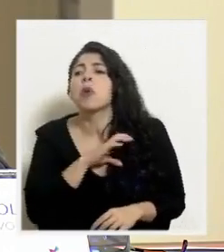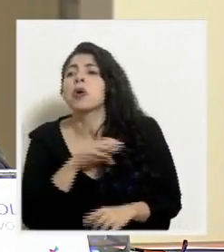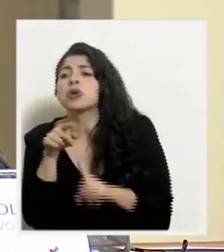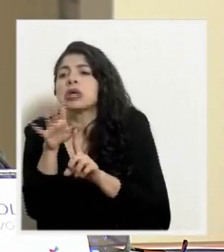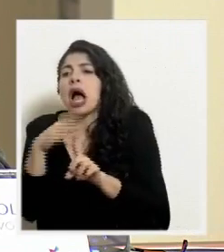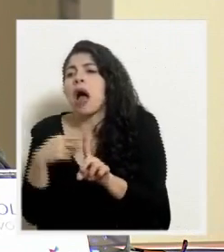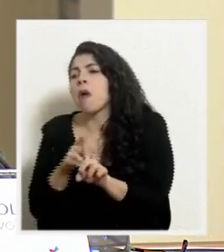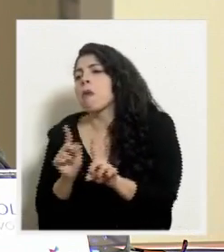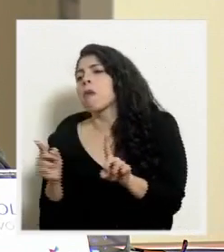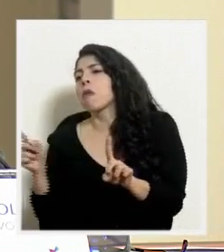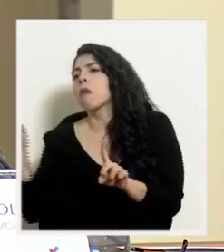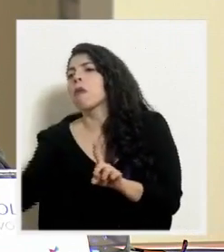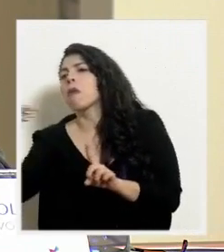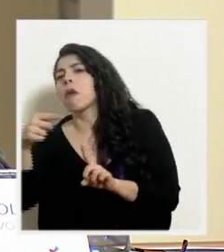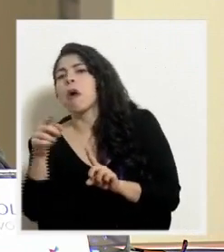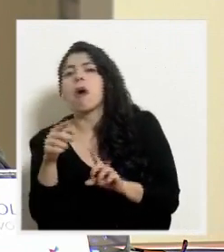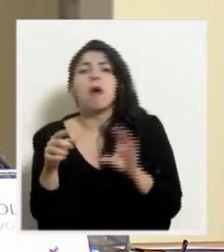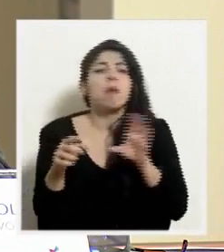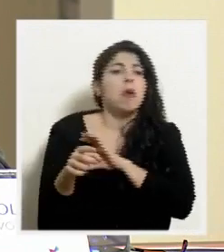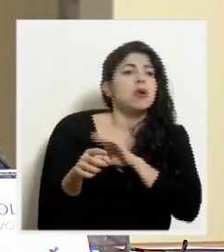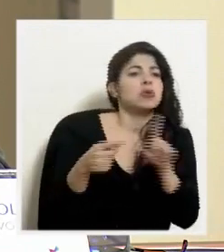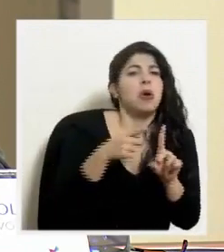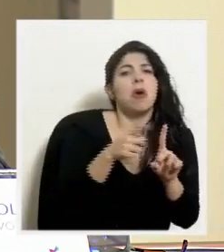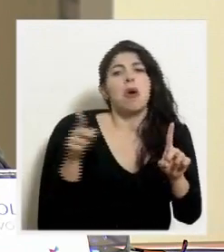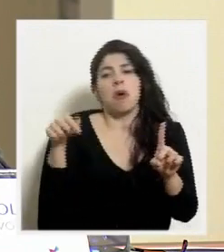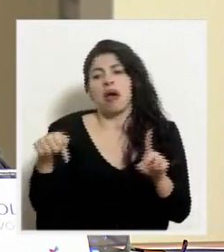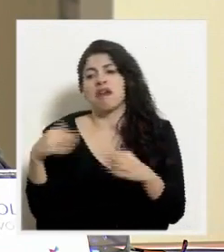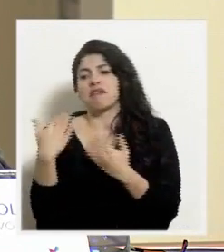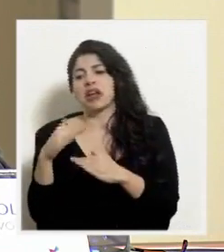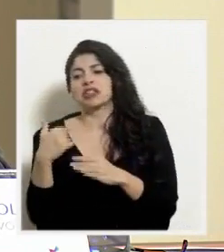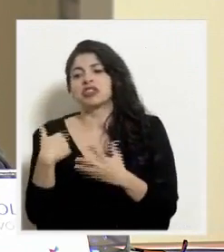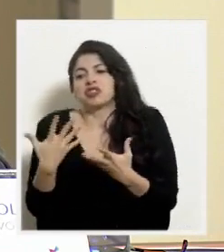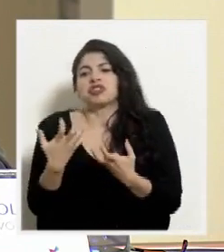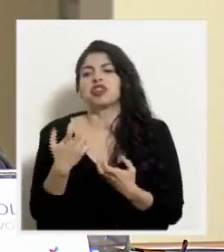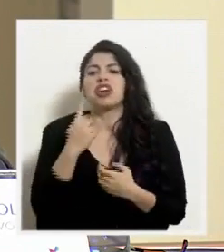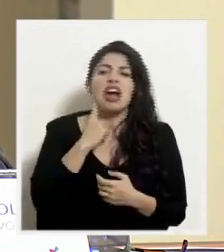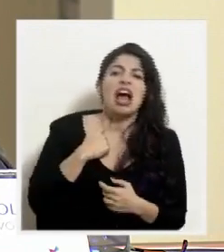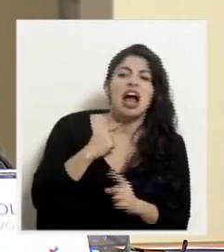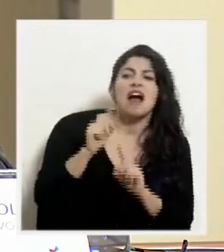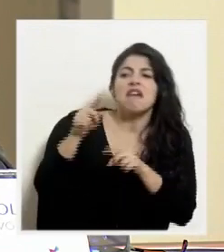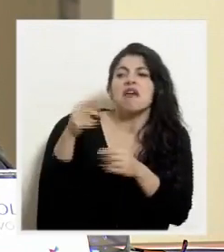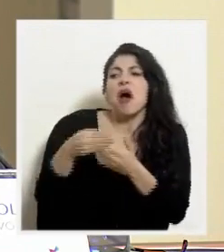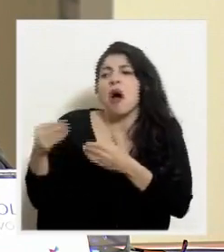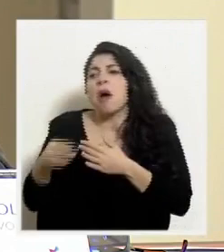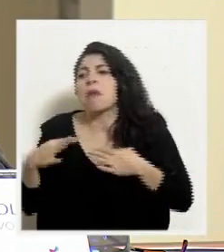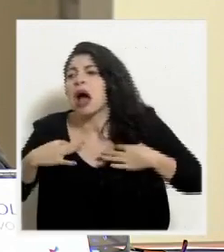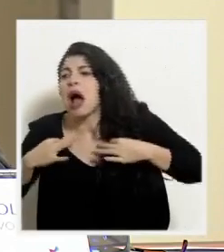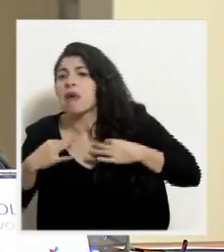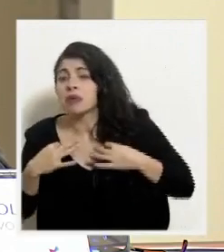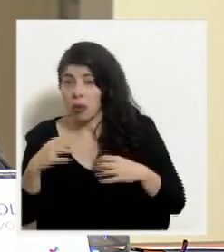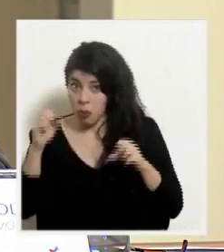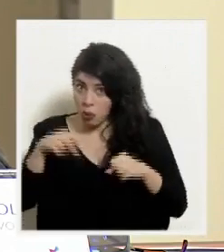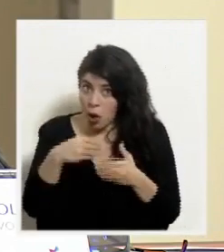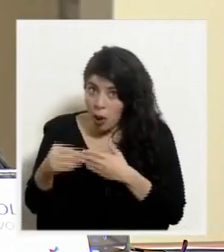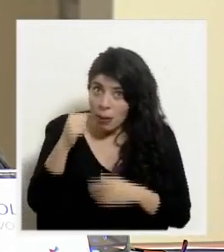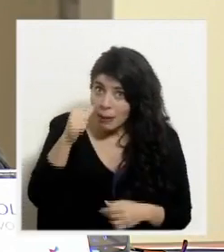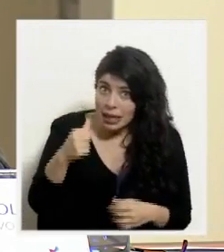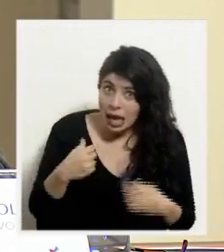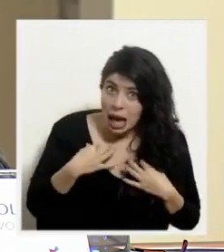hay un policía de tránsito y no paso por ahí porque hoy es mi día de restricción y yo quiero ir a comprarme una camisa. ¿Me puedo comprar la camisa